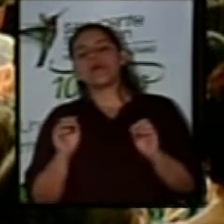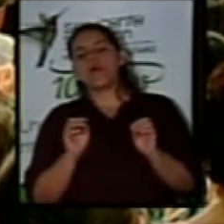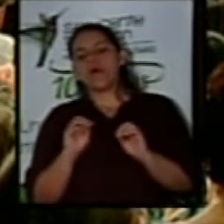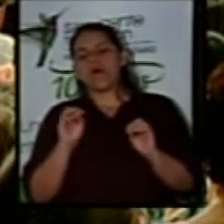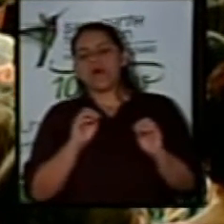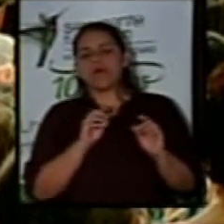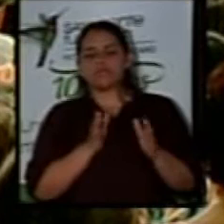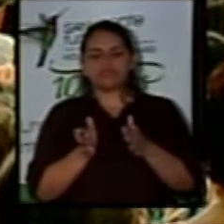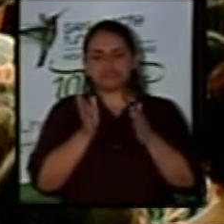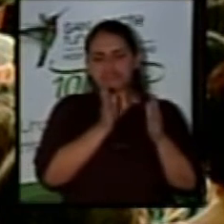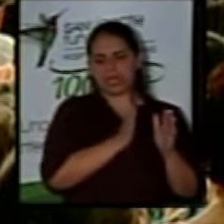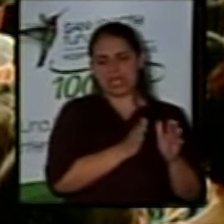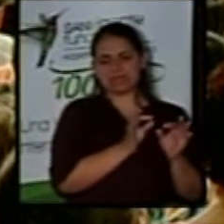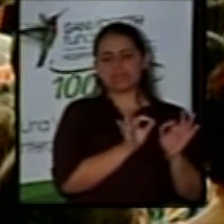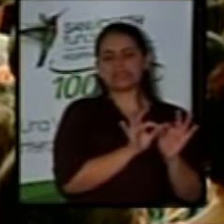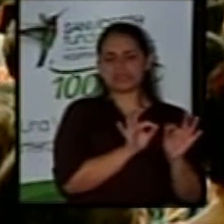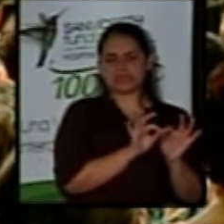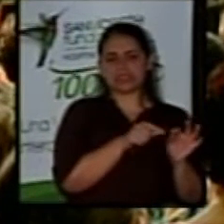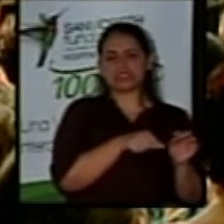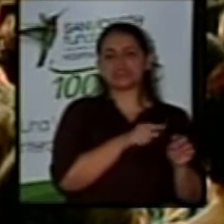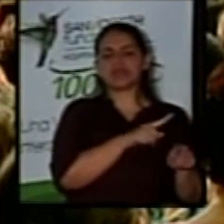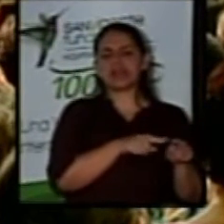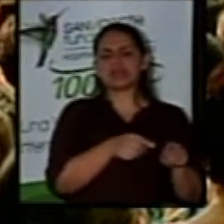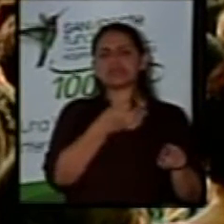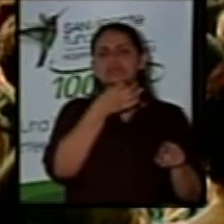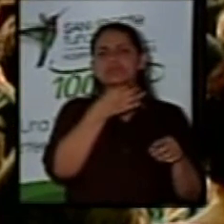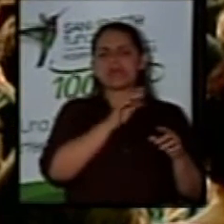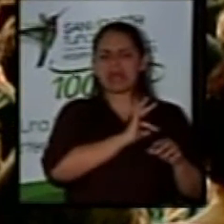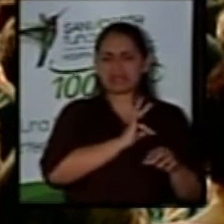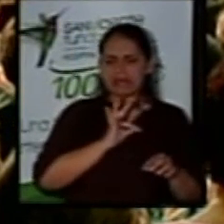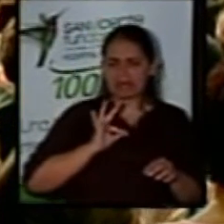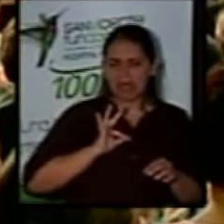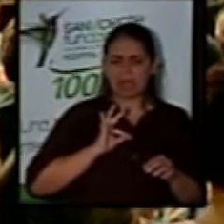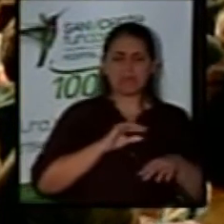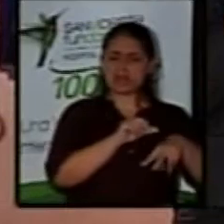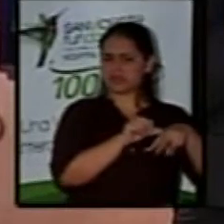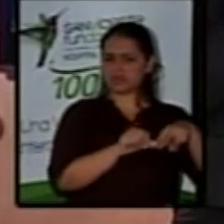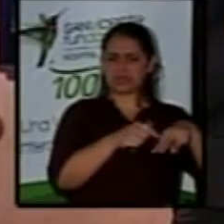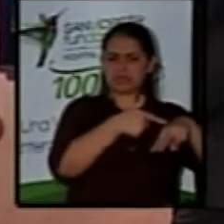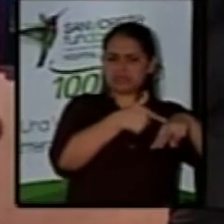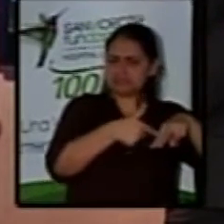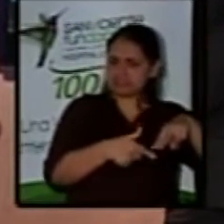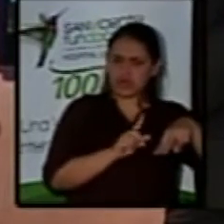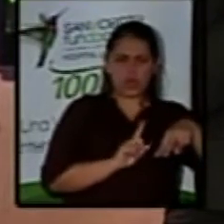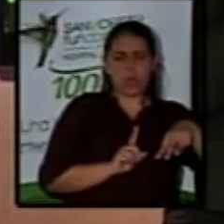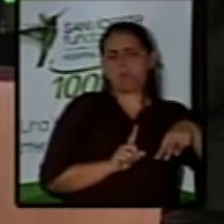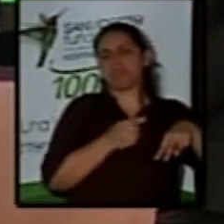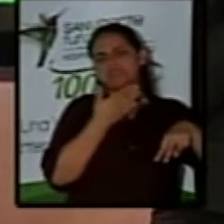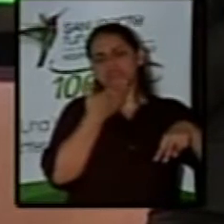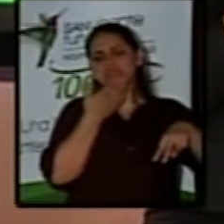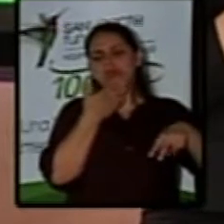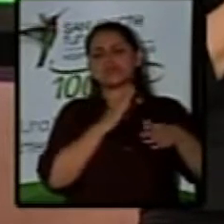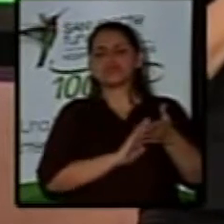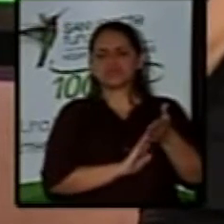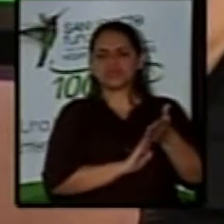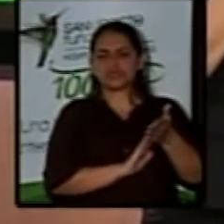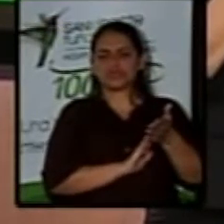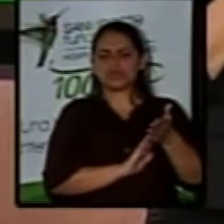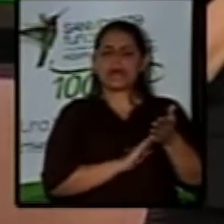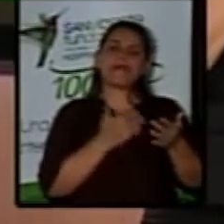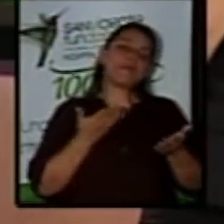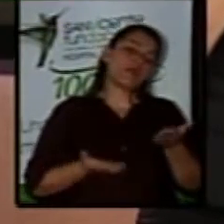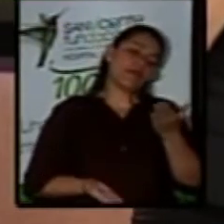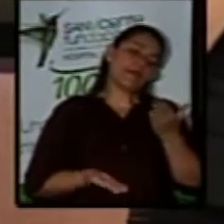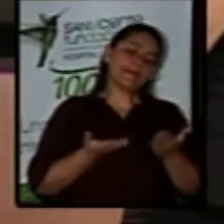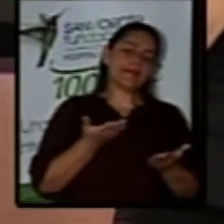muchas veces cuando el paciente está en un estadio de estos, se pueden usar terapias endovasculares que no necesitan una cirugía, son ambulatorias y tienen